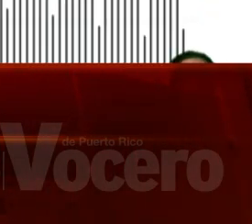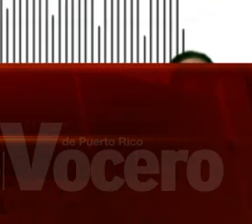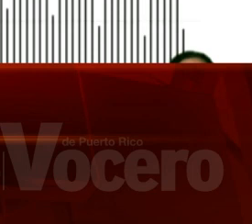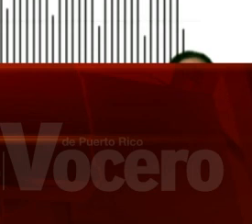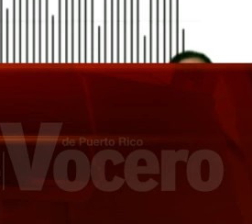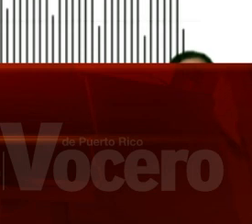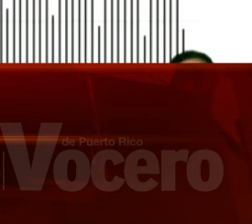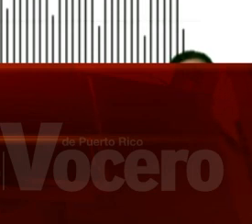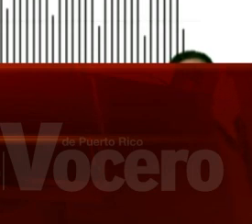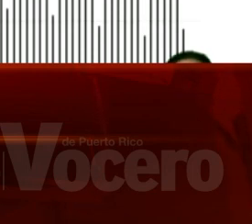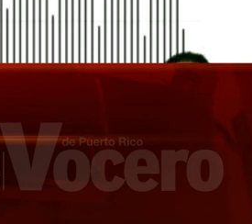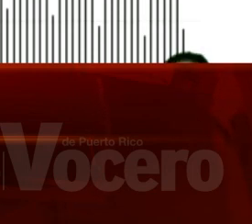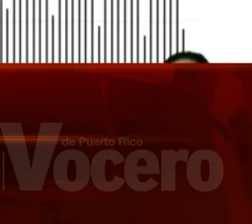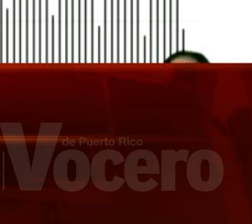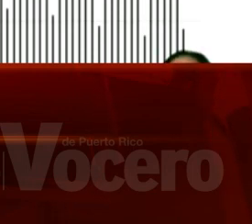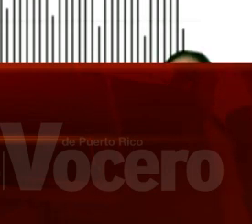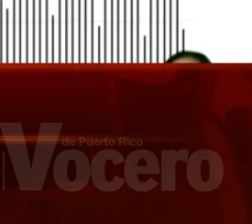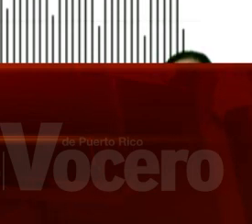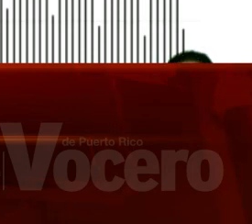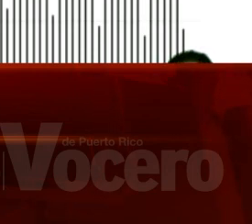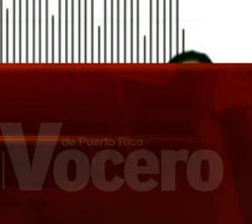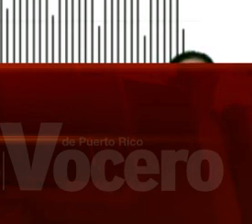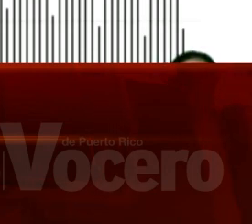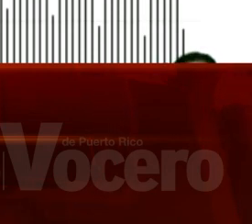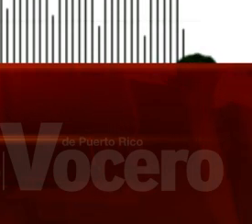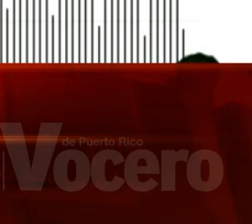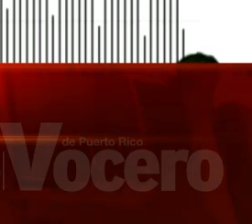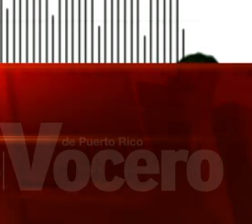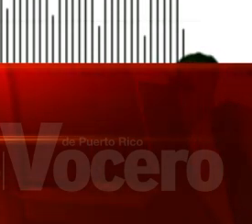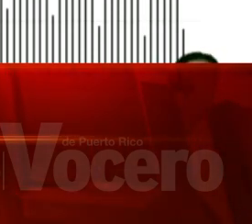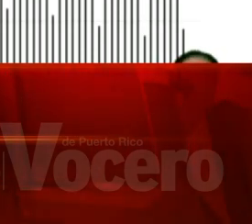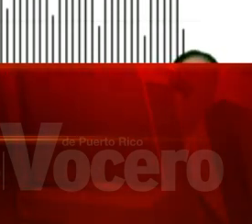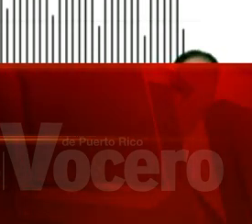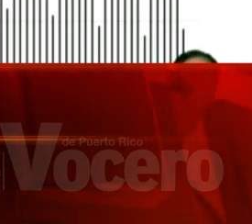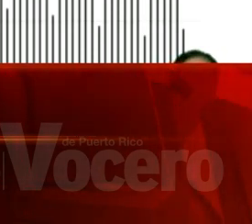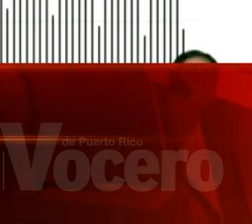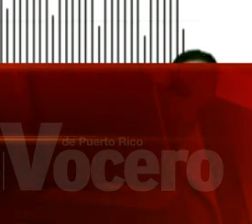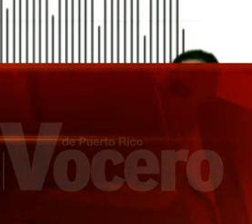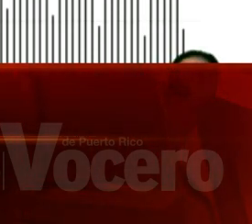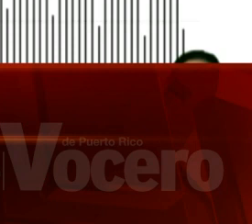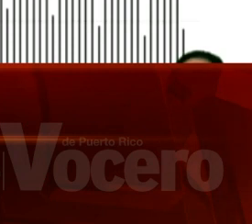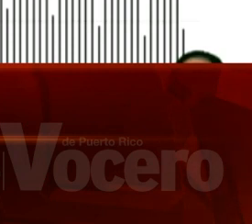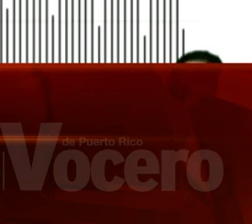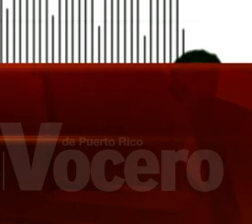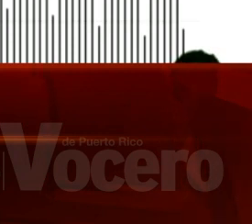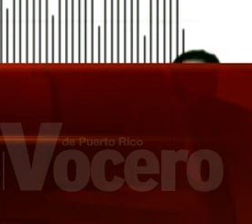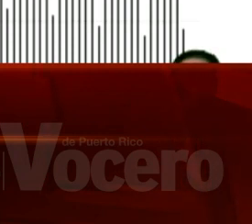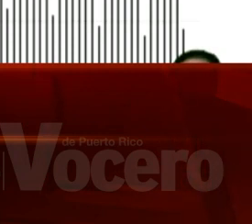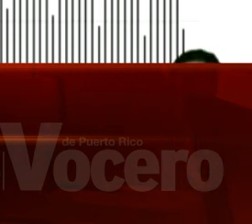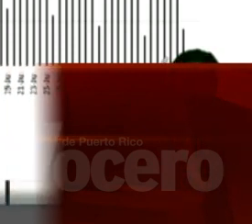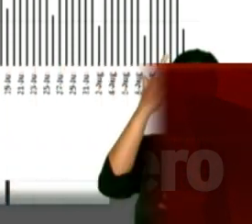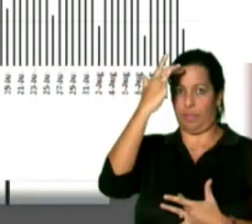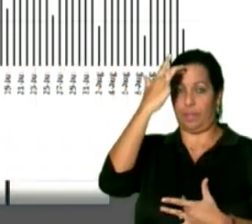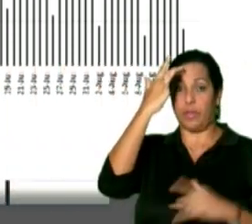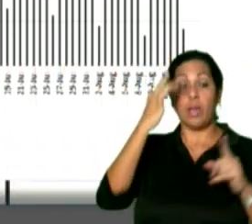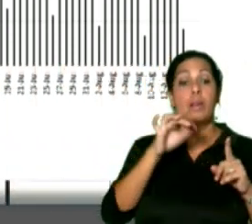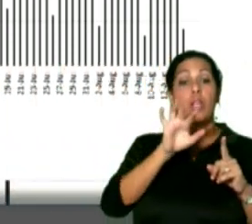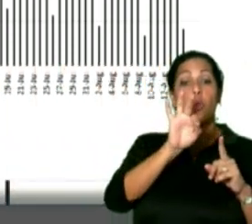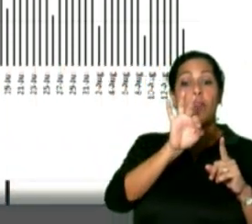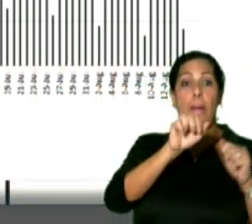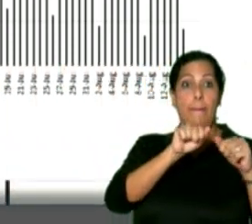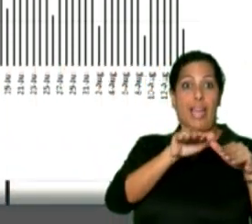los casos confirmados. La gráfica incluye todos los casos desde el 9 de marzo hasta el 17 de agosto